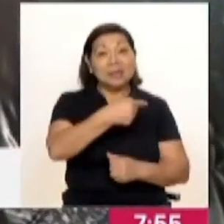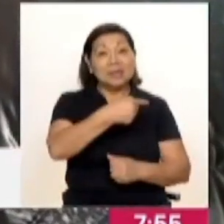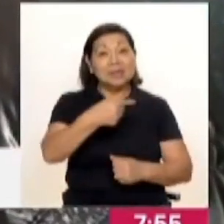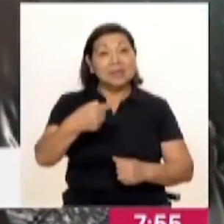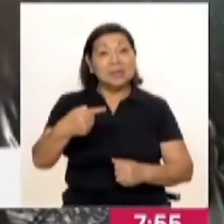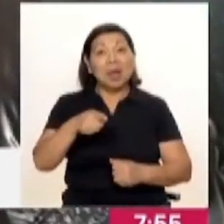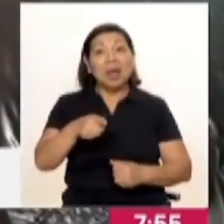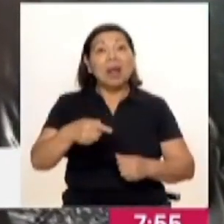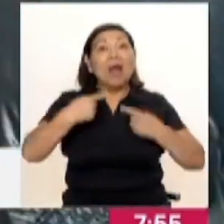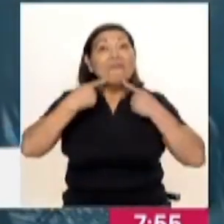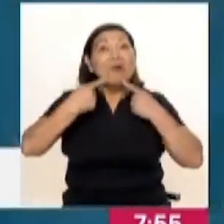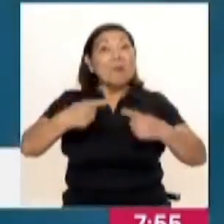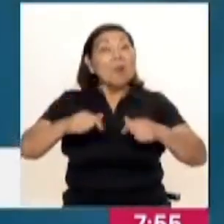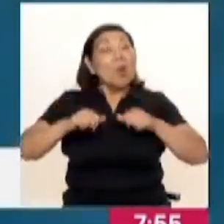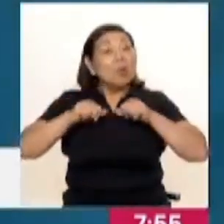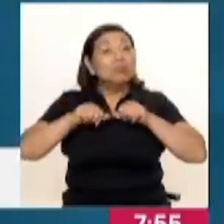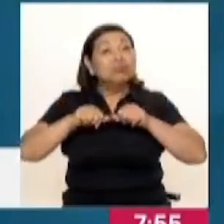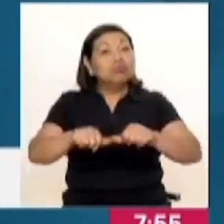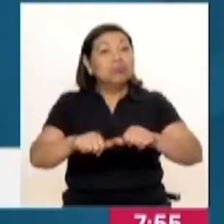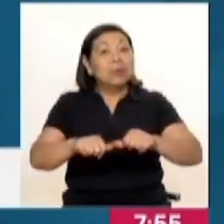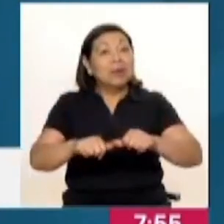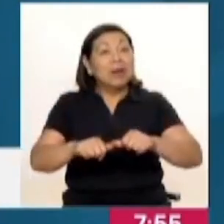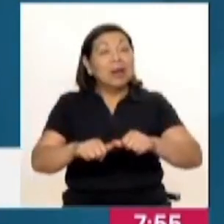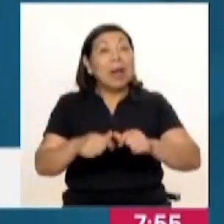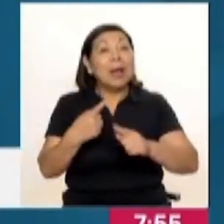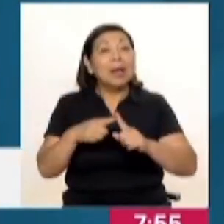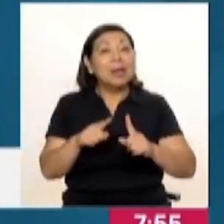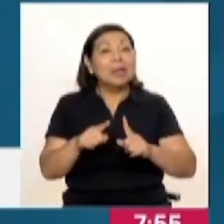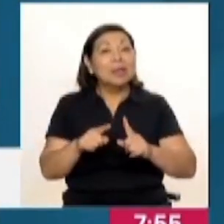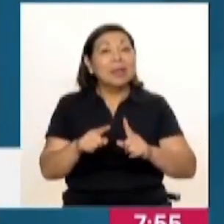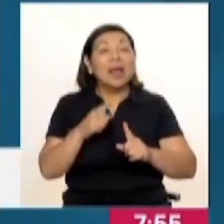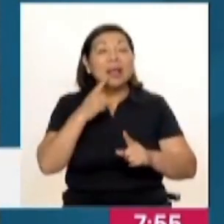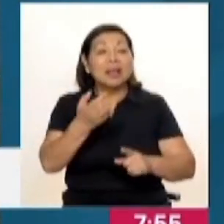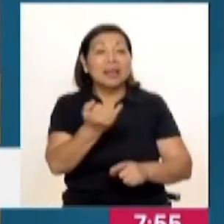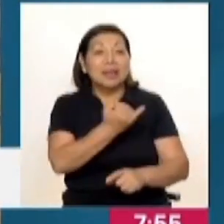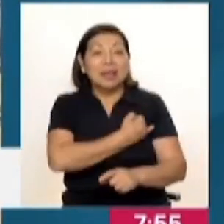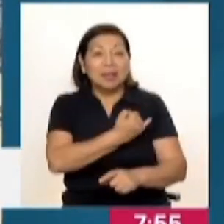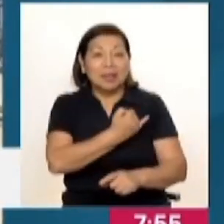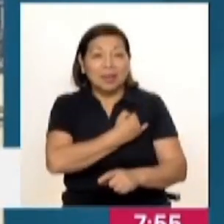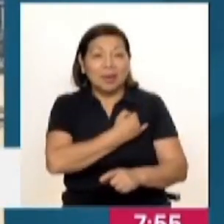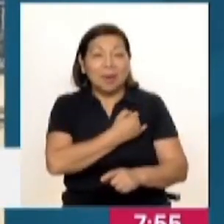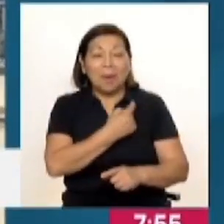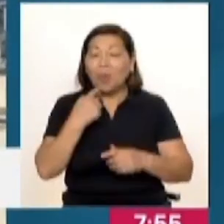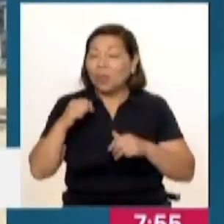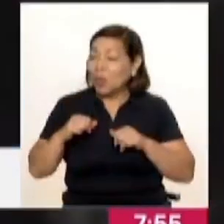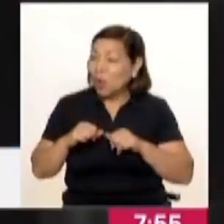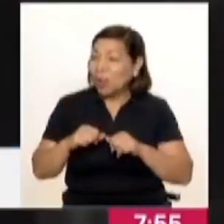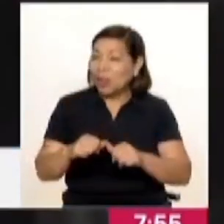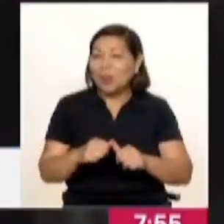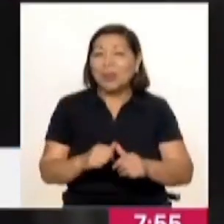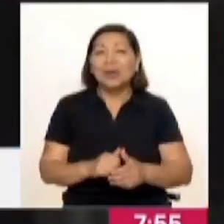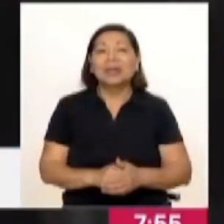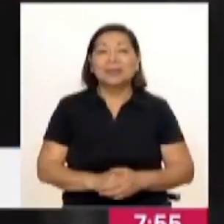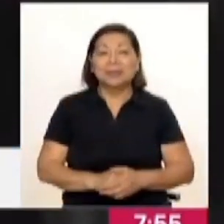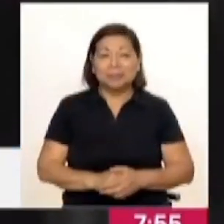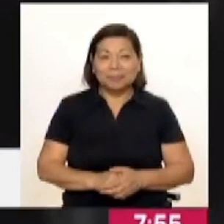en uno de Los Inmortales título que se inspira en el lema de la institución a la inmortalidad